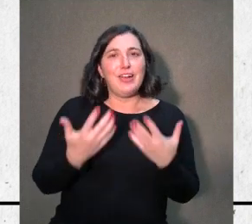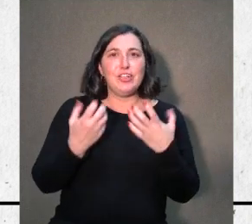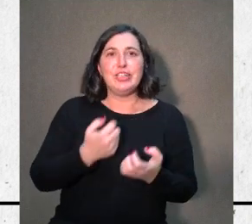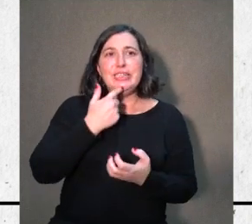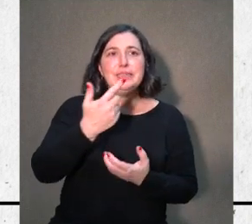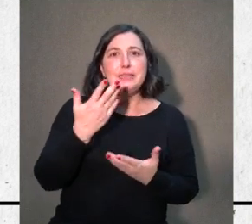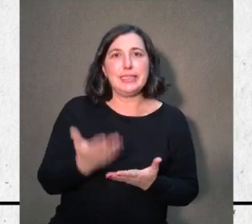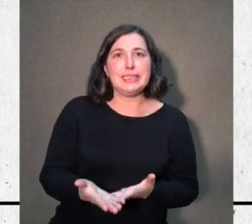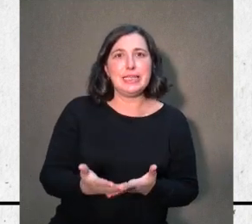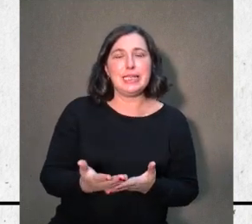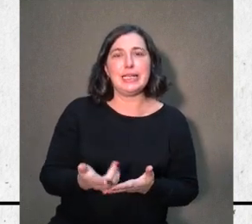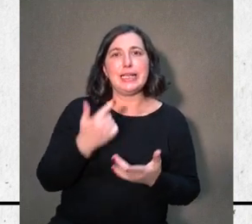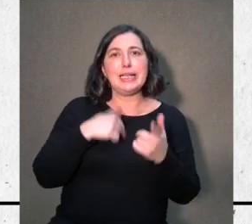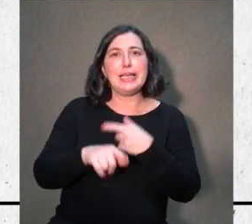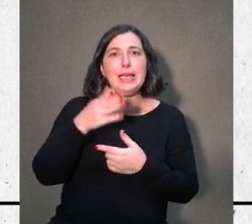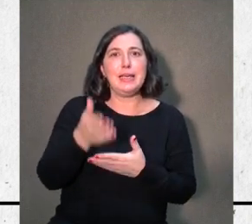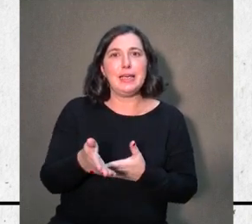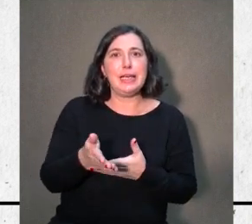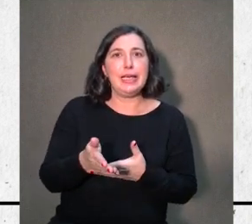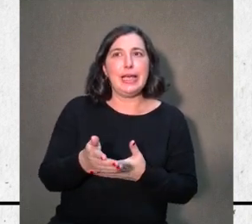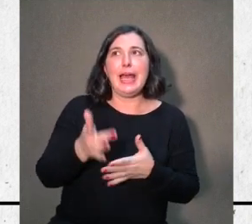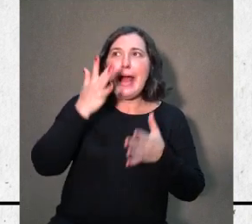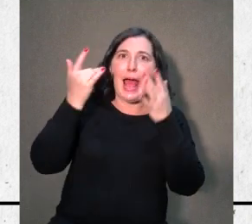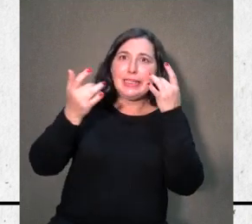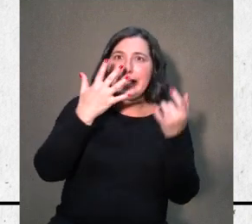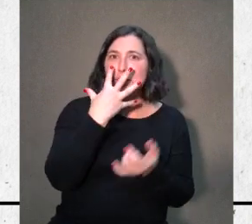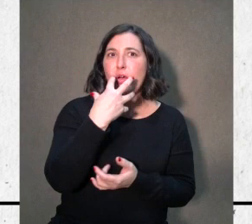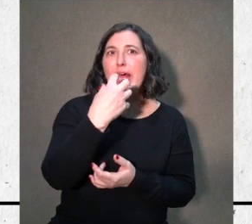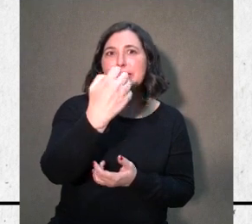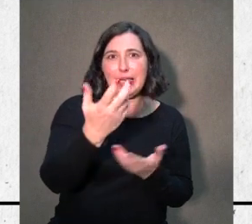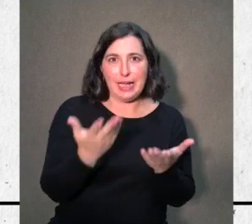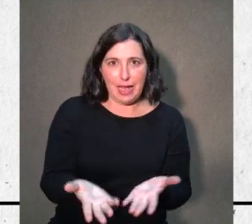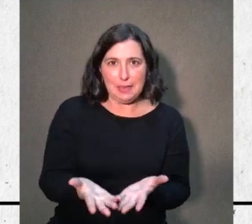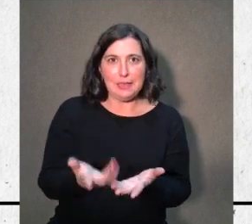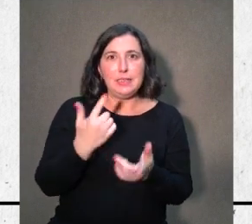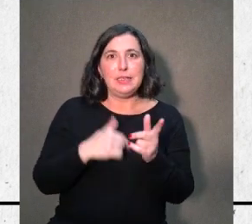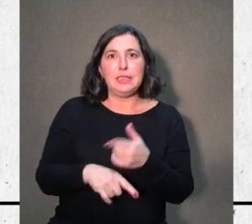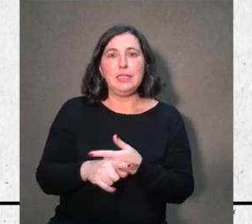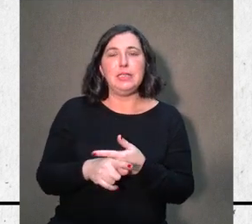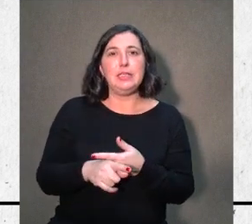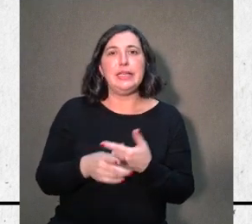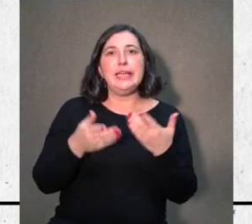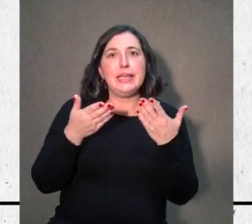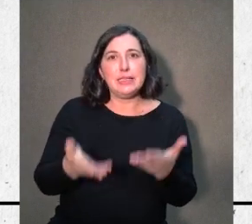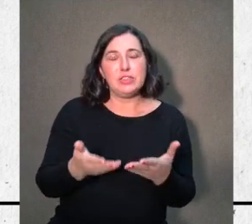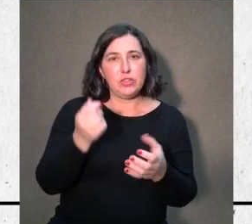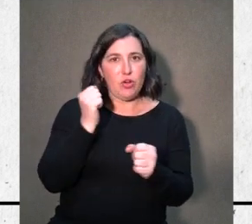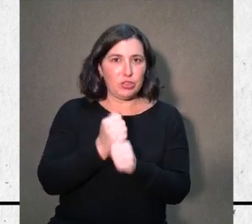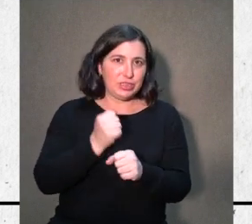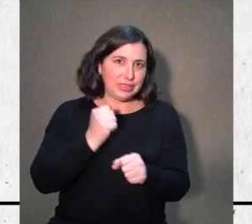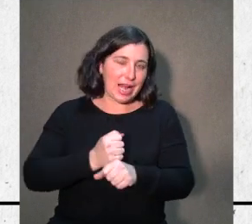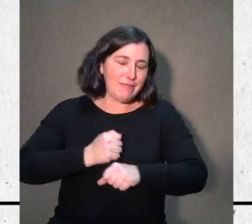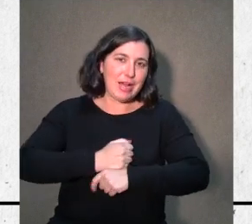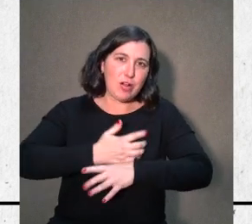Lo que quise decir fue el atractivo que tiene el universo artístico. Después de desarrollar una profesión dentro del universo artístico, es un